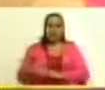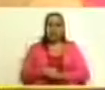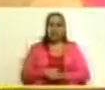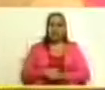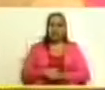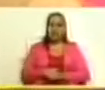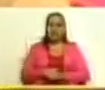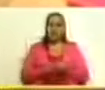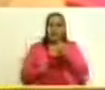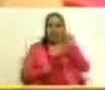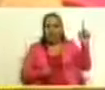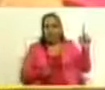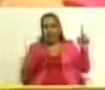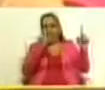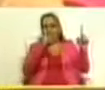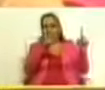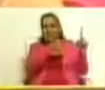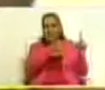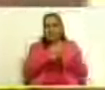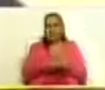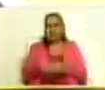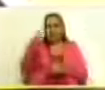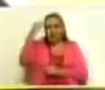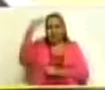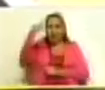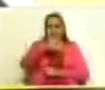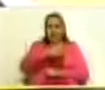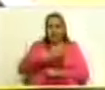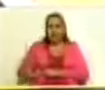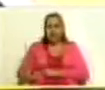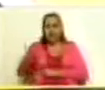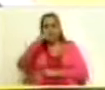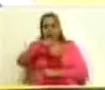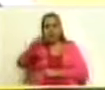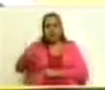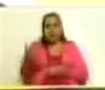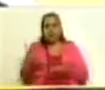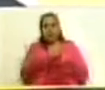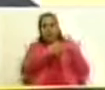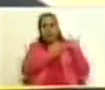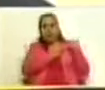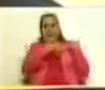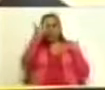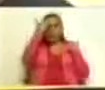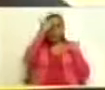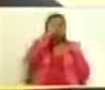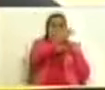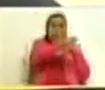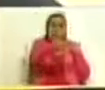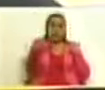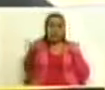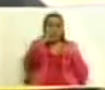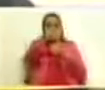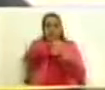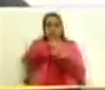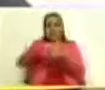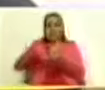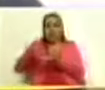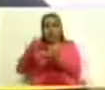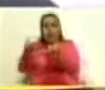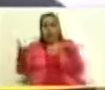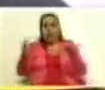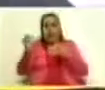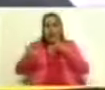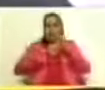presidente, por acá. Allá. Bueno, saludos, presidente, saludos a todas nuestras autoridades y saludos a todos los protagonistas de este